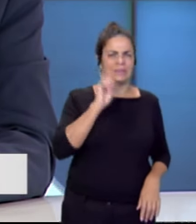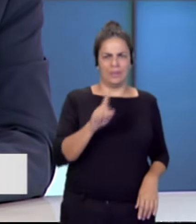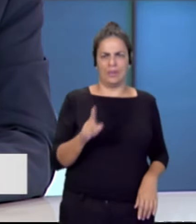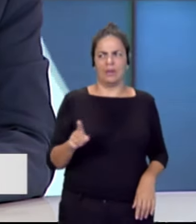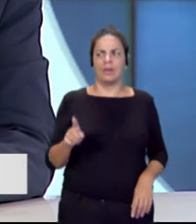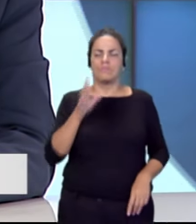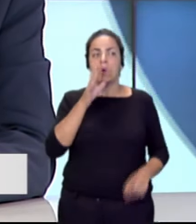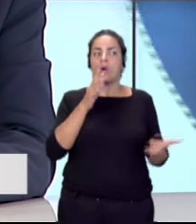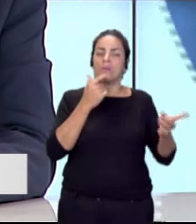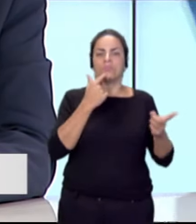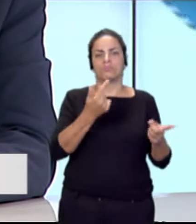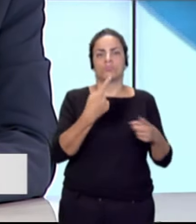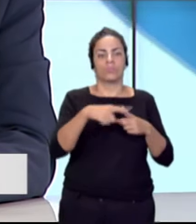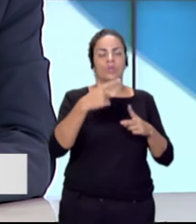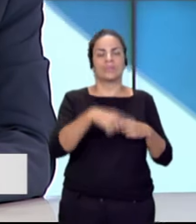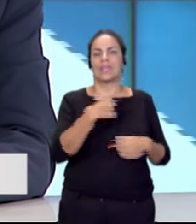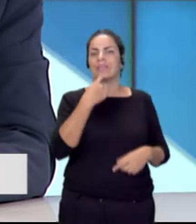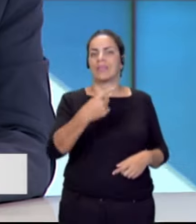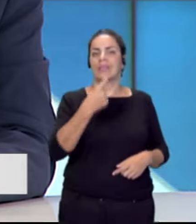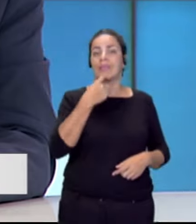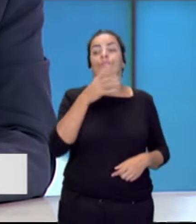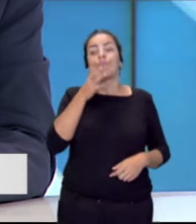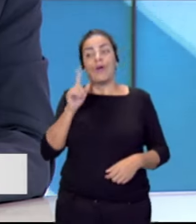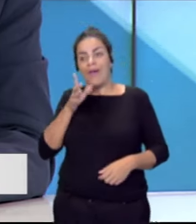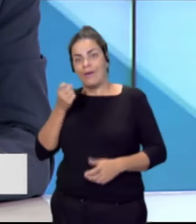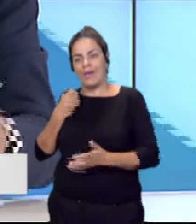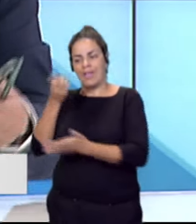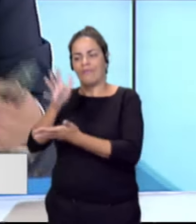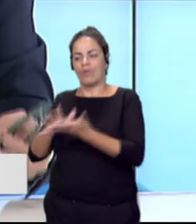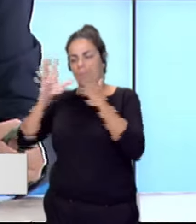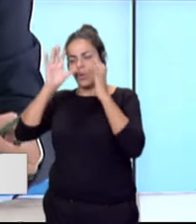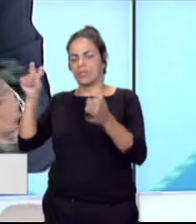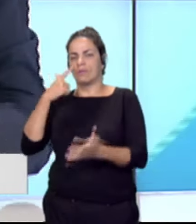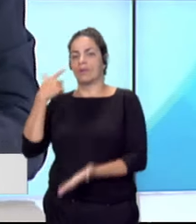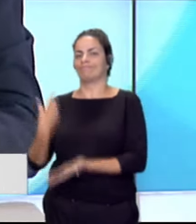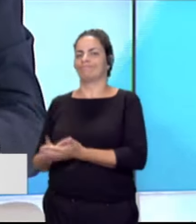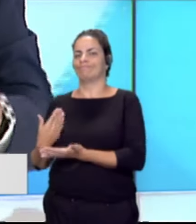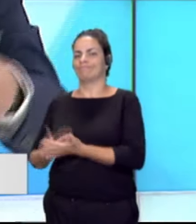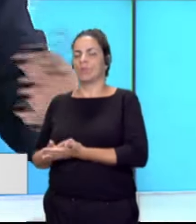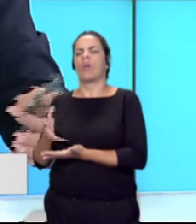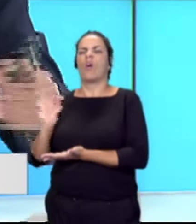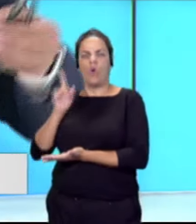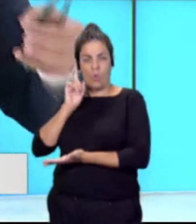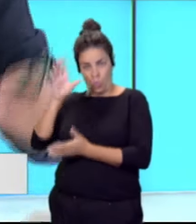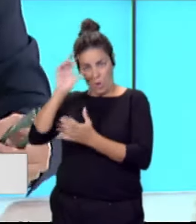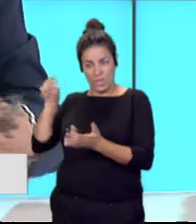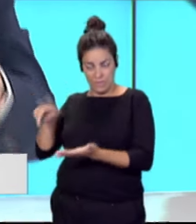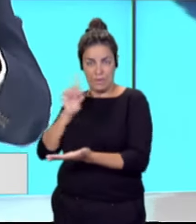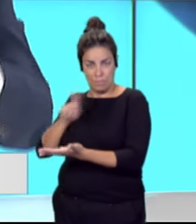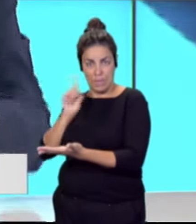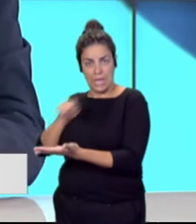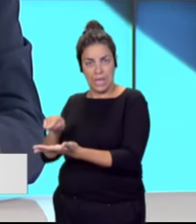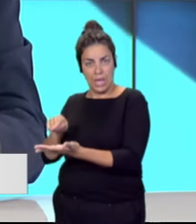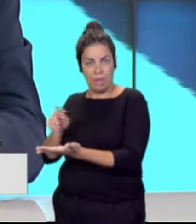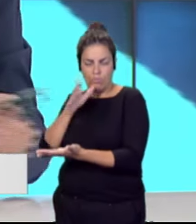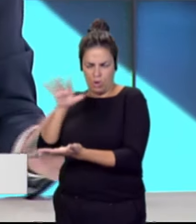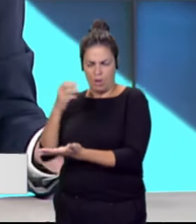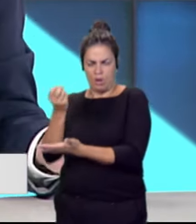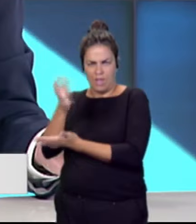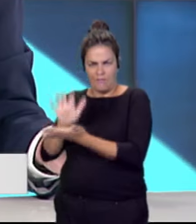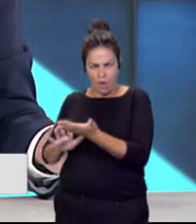estas afirmaciones porque le ha dejado en evidencia el informe de la Guardia Civil. O lo que miente es la Guardia Civil con sus informes, sus pantallazos y sus